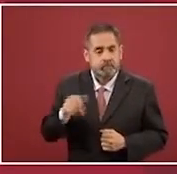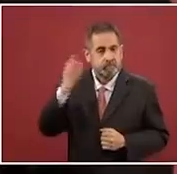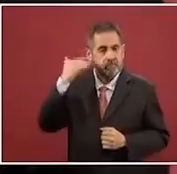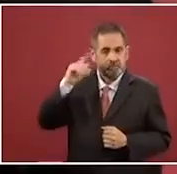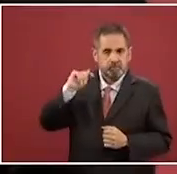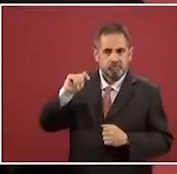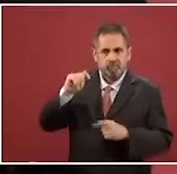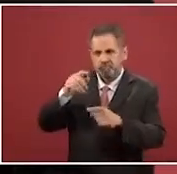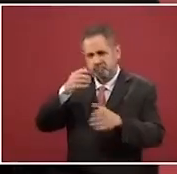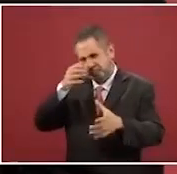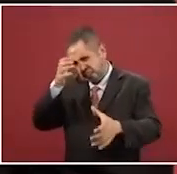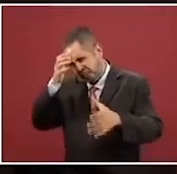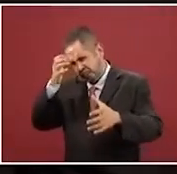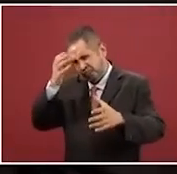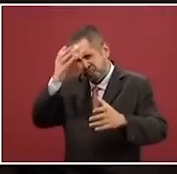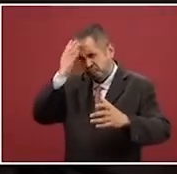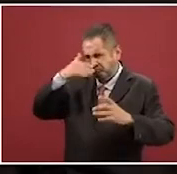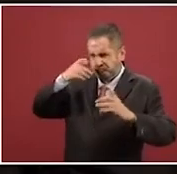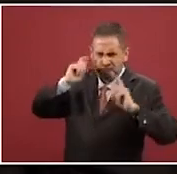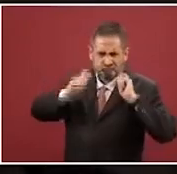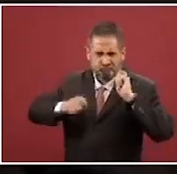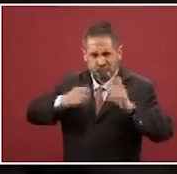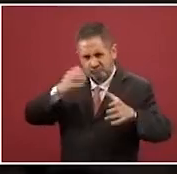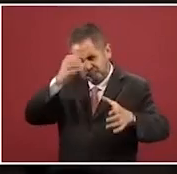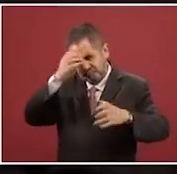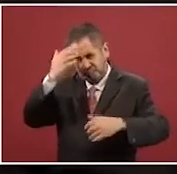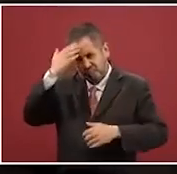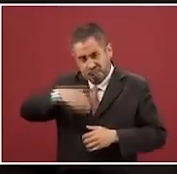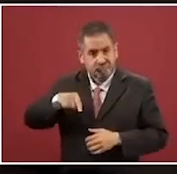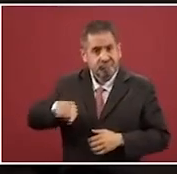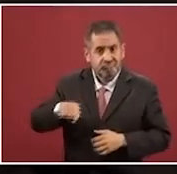tecnología, conocimientos. Nada más